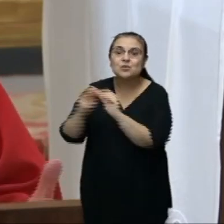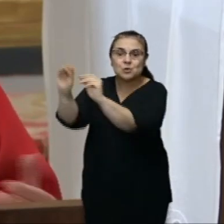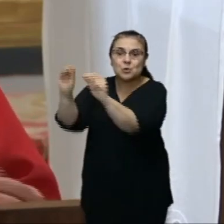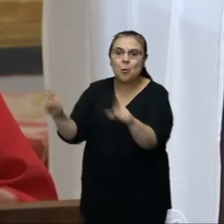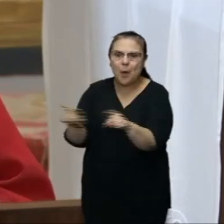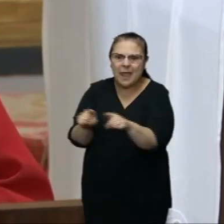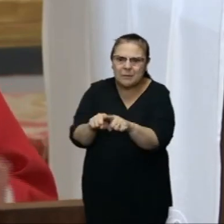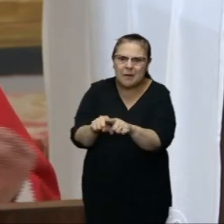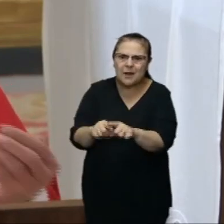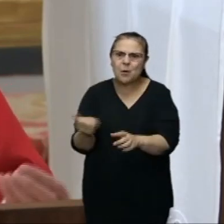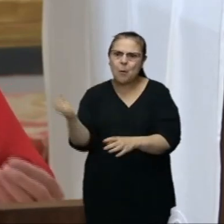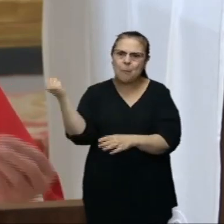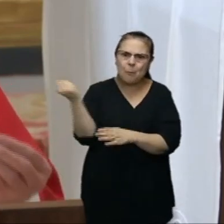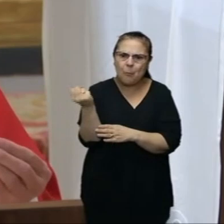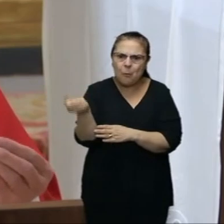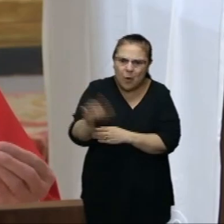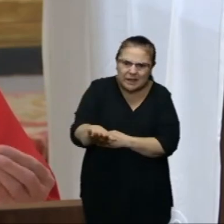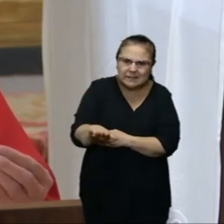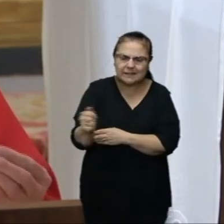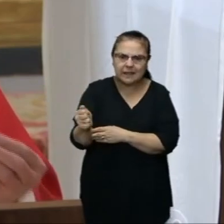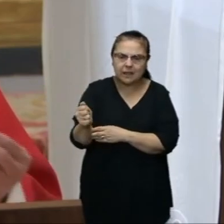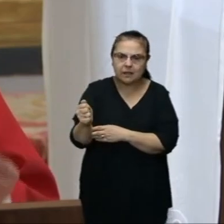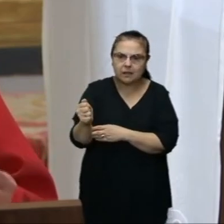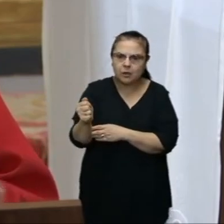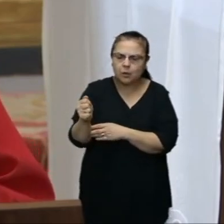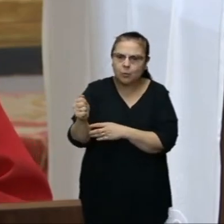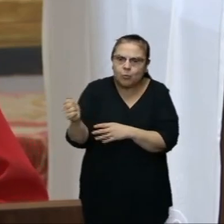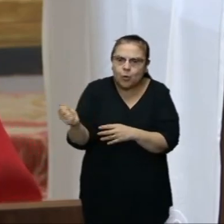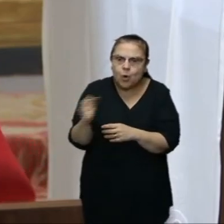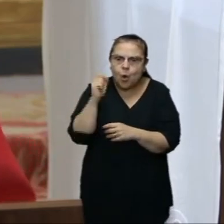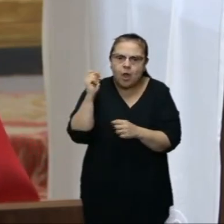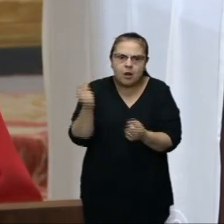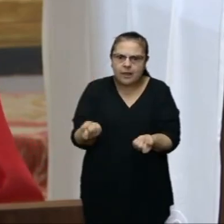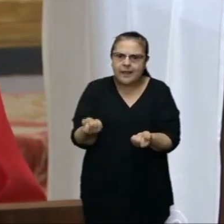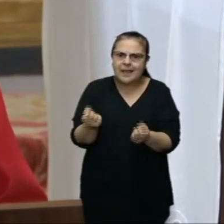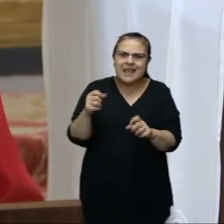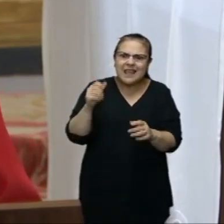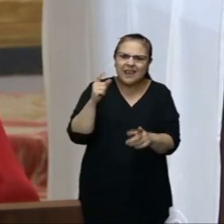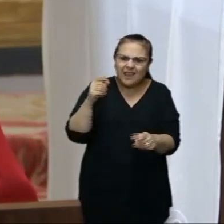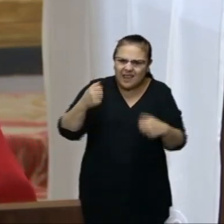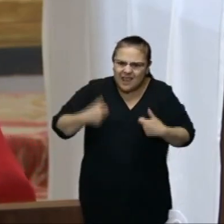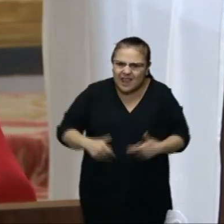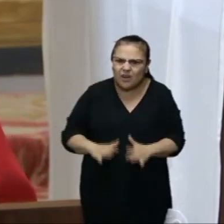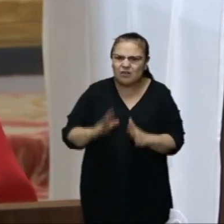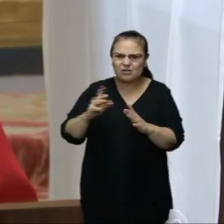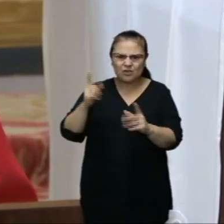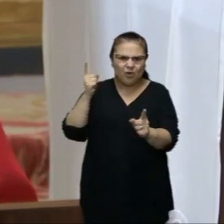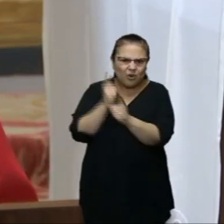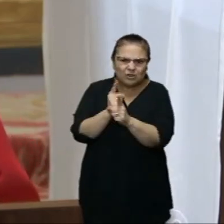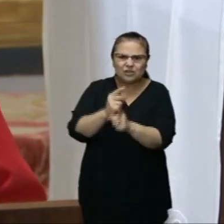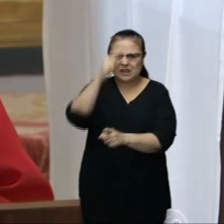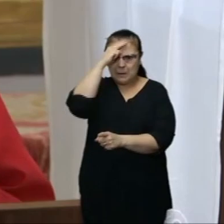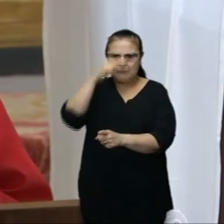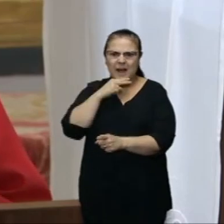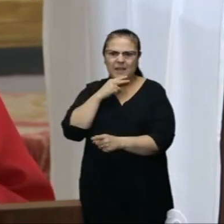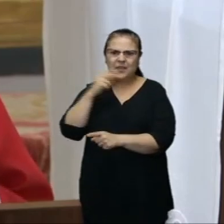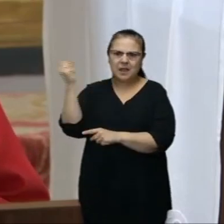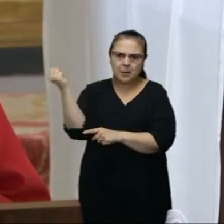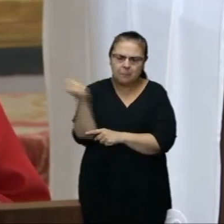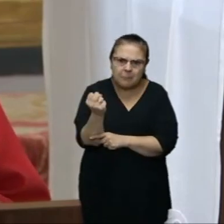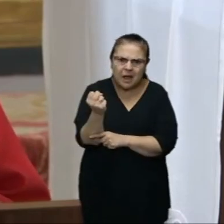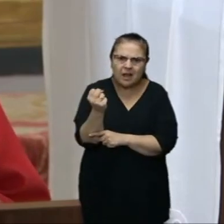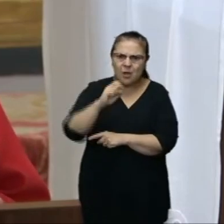padre al hijo, se rebelarán los hijos contra los padres y los matarán. Y